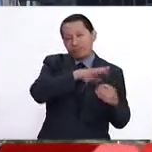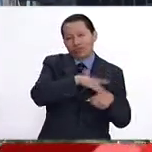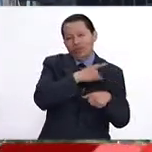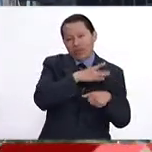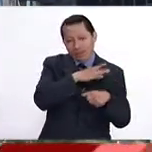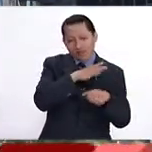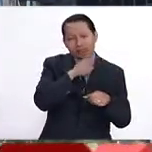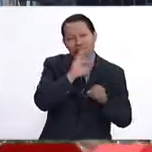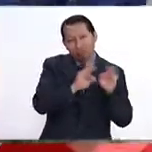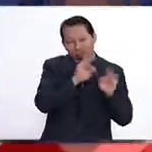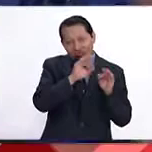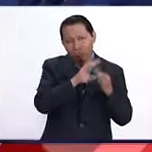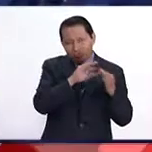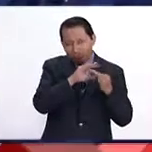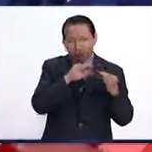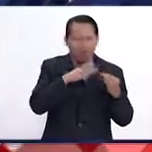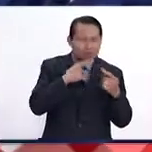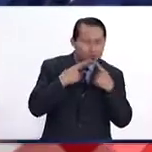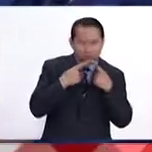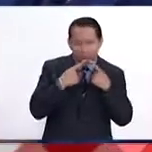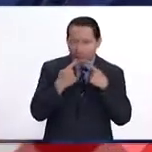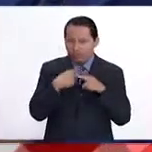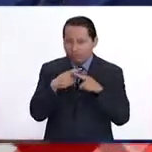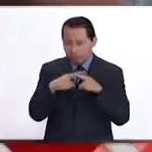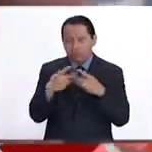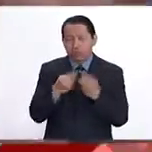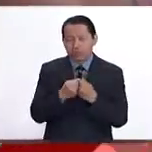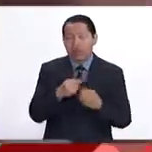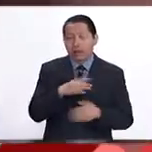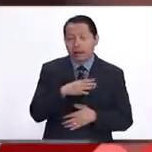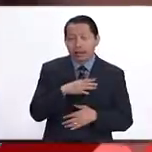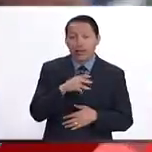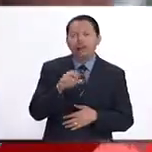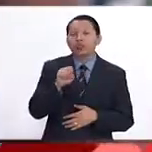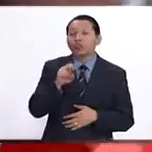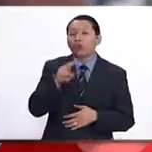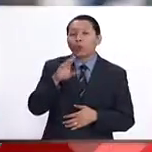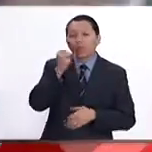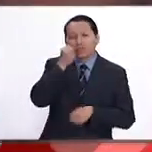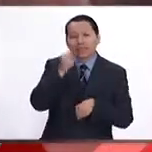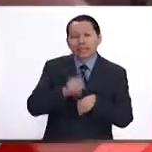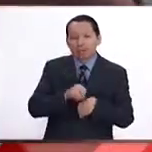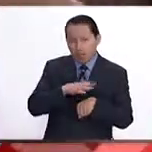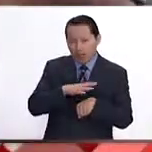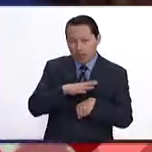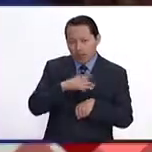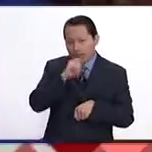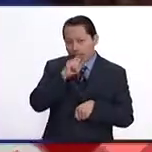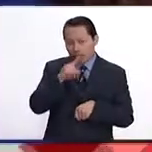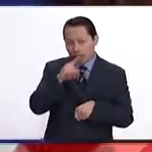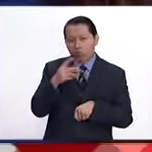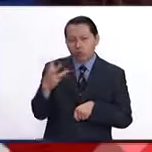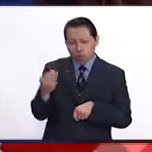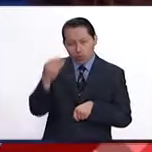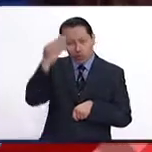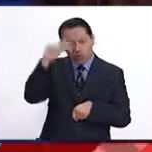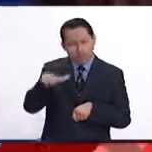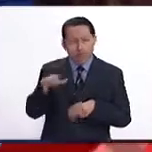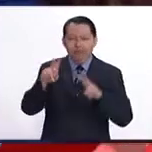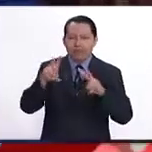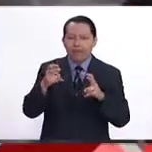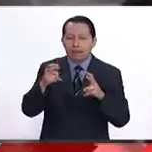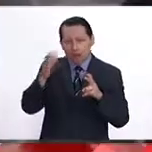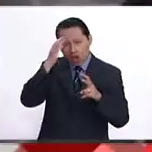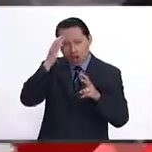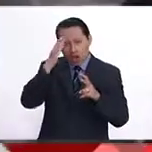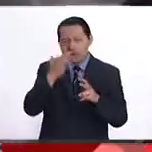tratando. Con él va Juan Carlos, que es el subsecretario, saben, conocen el tema